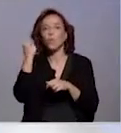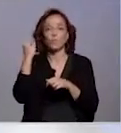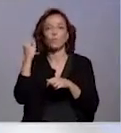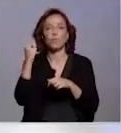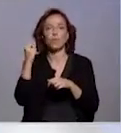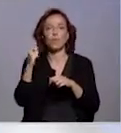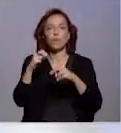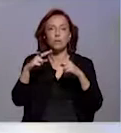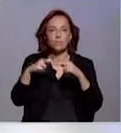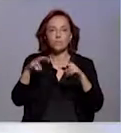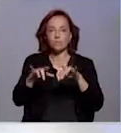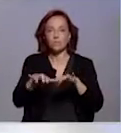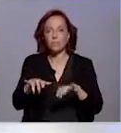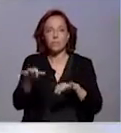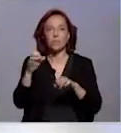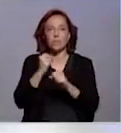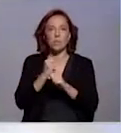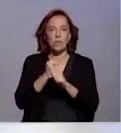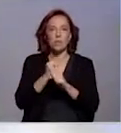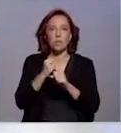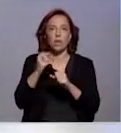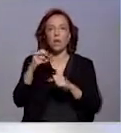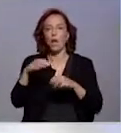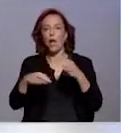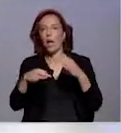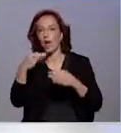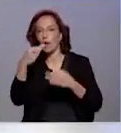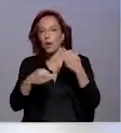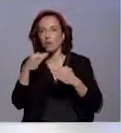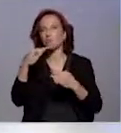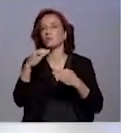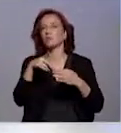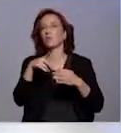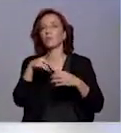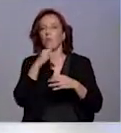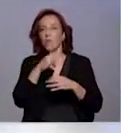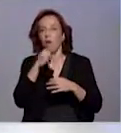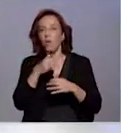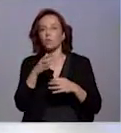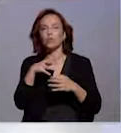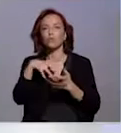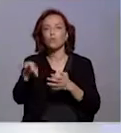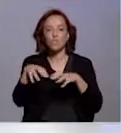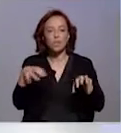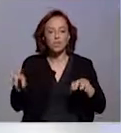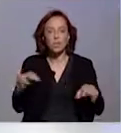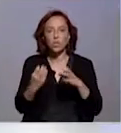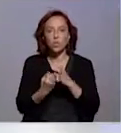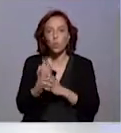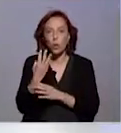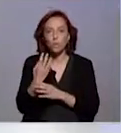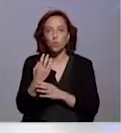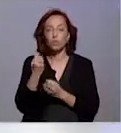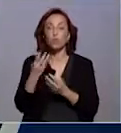digitales en los sectores de análisis de datos en los sectores nuevos que han evolucionado porque los negocios se van transformando